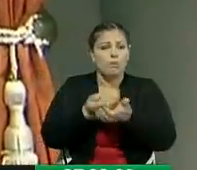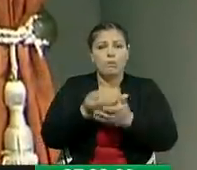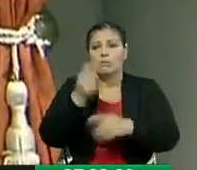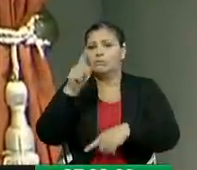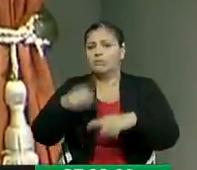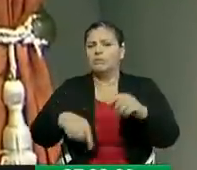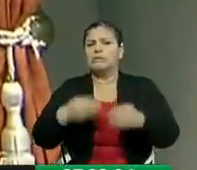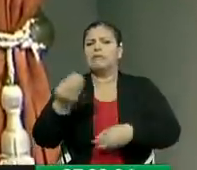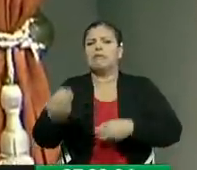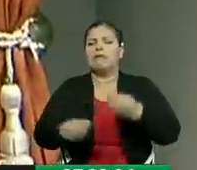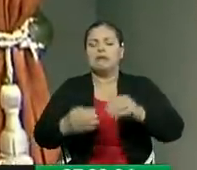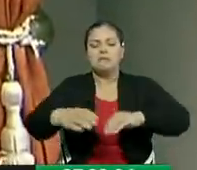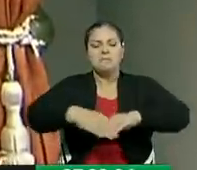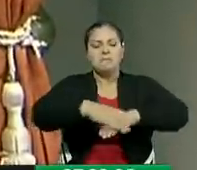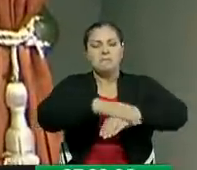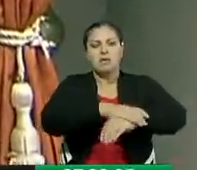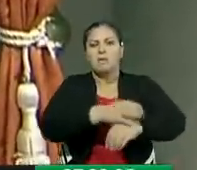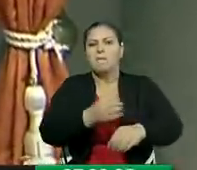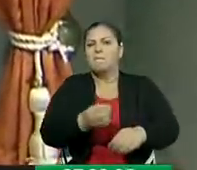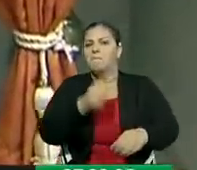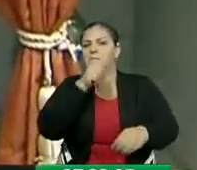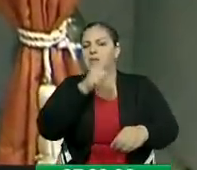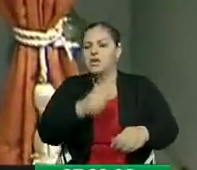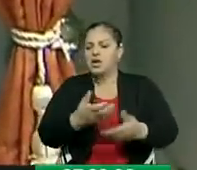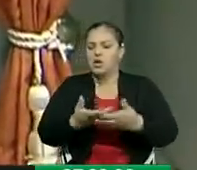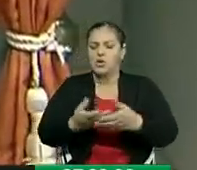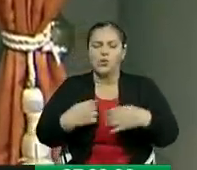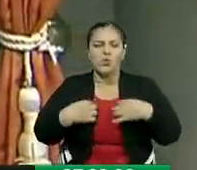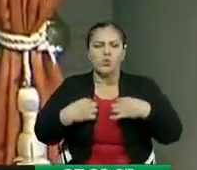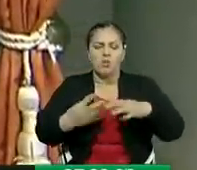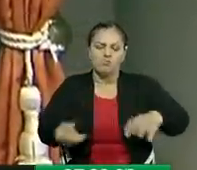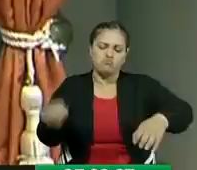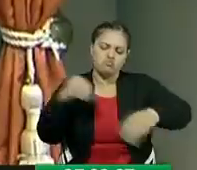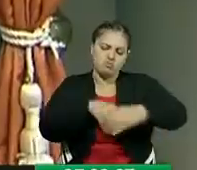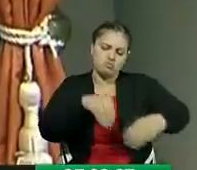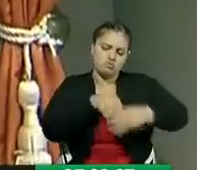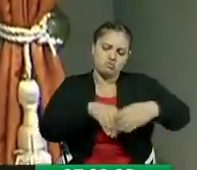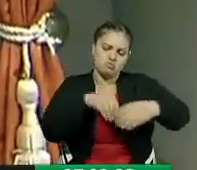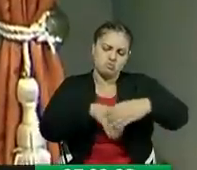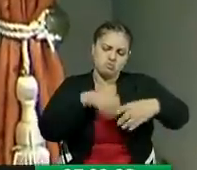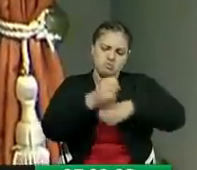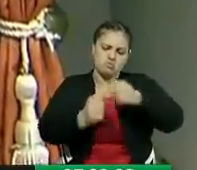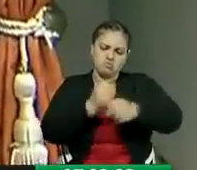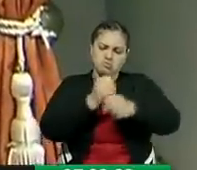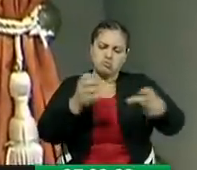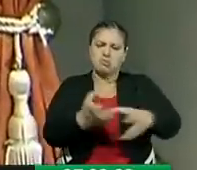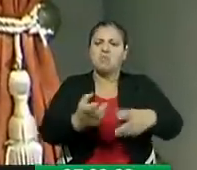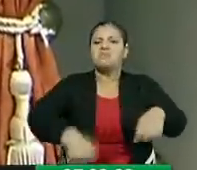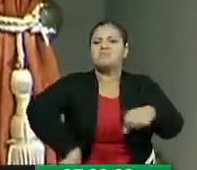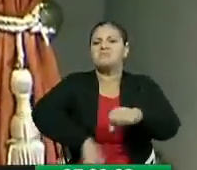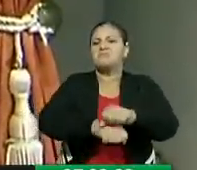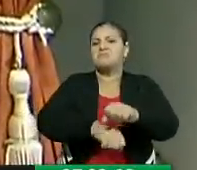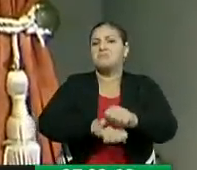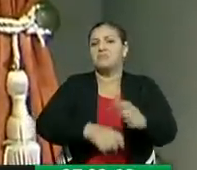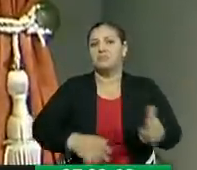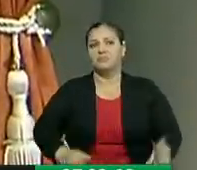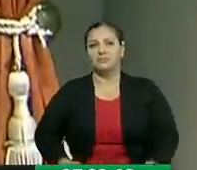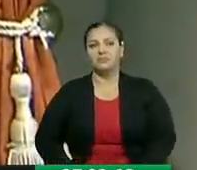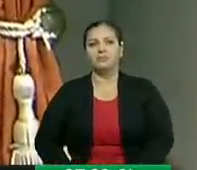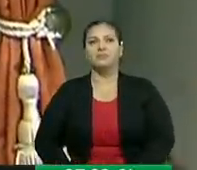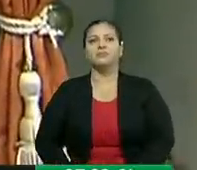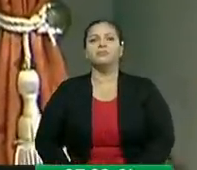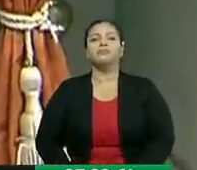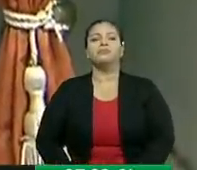más en detalles de la situación, de las historias que giran en torno a quienes lamentablemente fallecieron en este accidente de